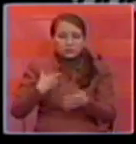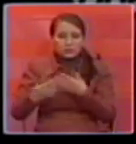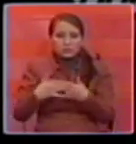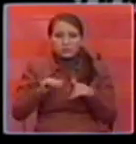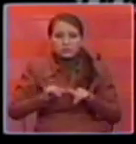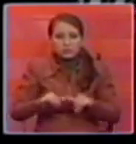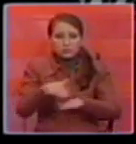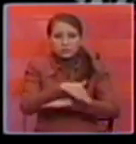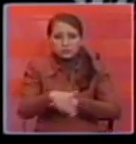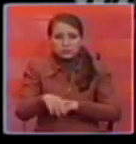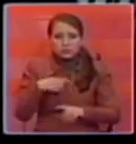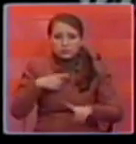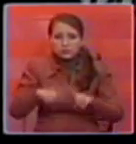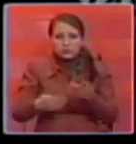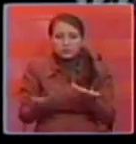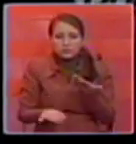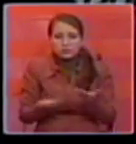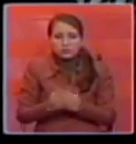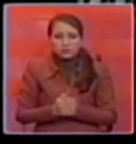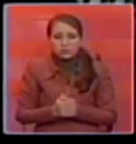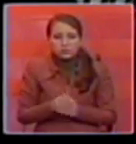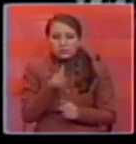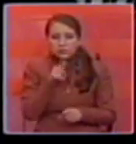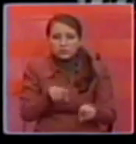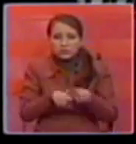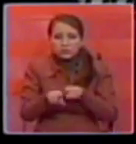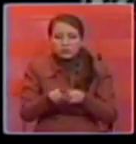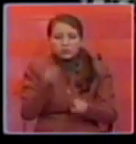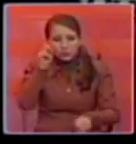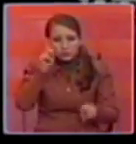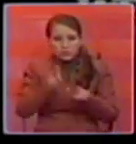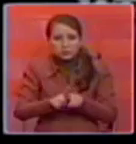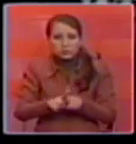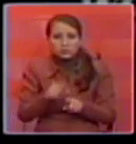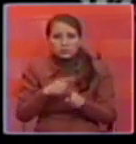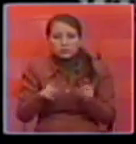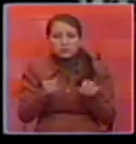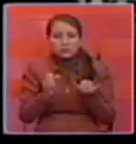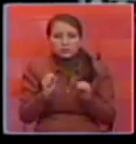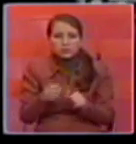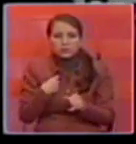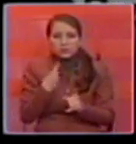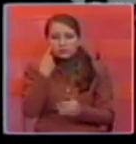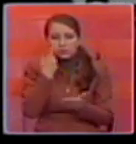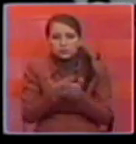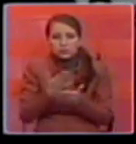yo seguiré en las calles. No tal vez para competir en forma oficial, pero tal vez sí, como